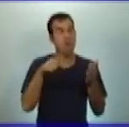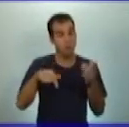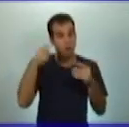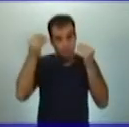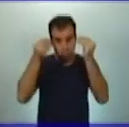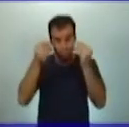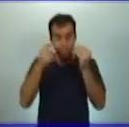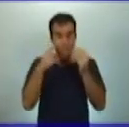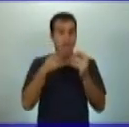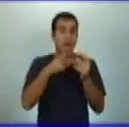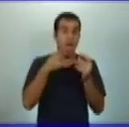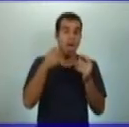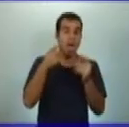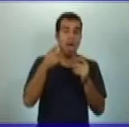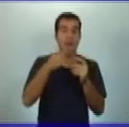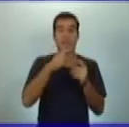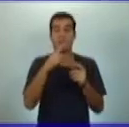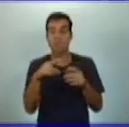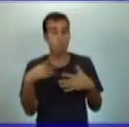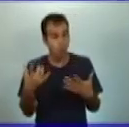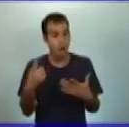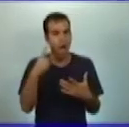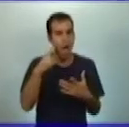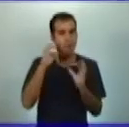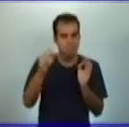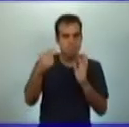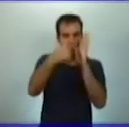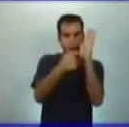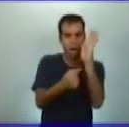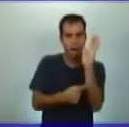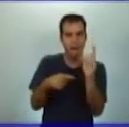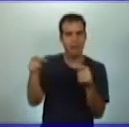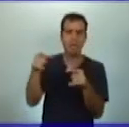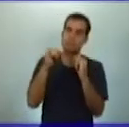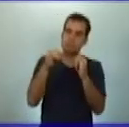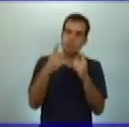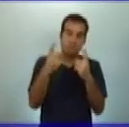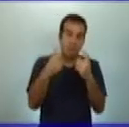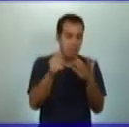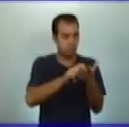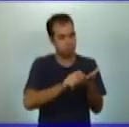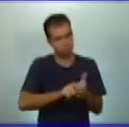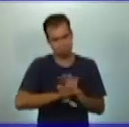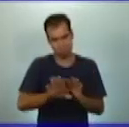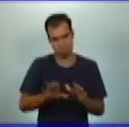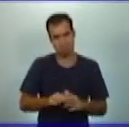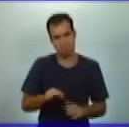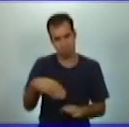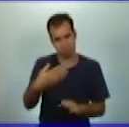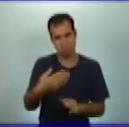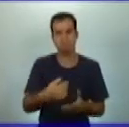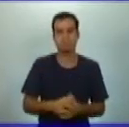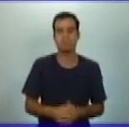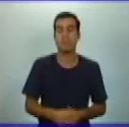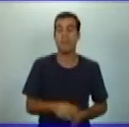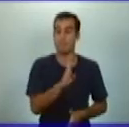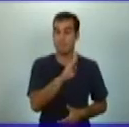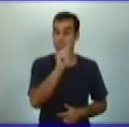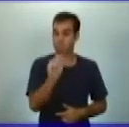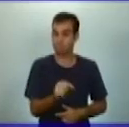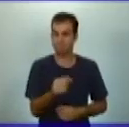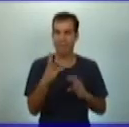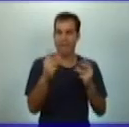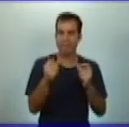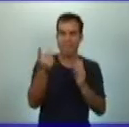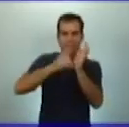aparecer en pantalla los mismos enunciados y ustedes pueden completar cualquier otra información que les falte. Inciso B, ¿cuántos niveles de energía